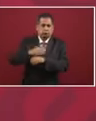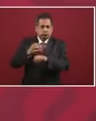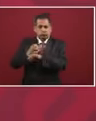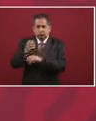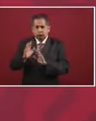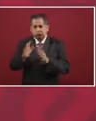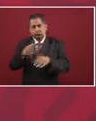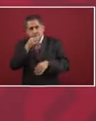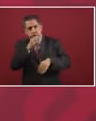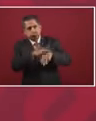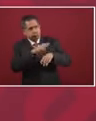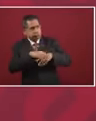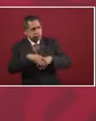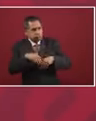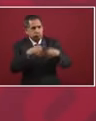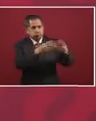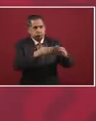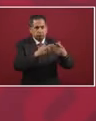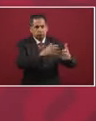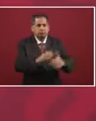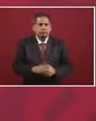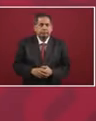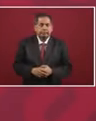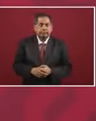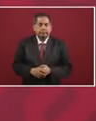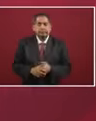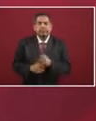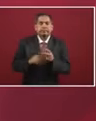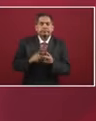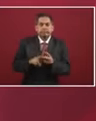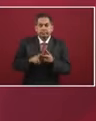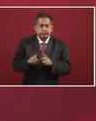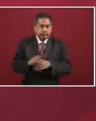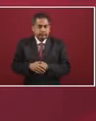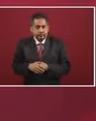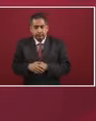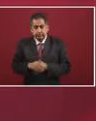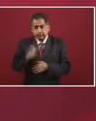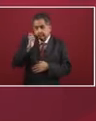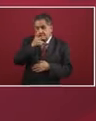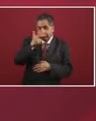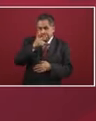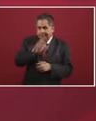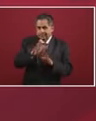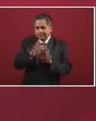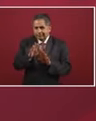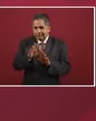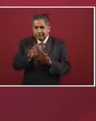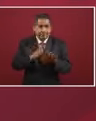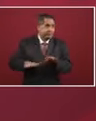dirección. En el caso de lo que mencionas, no es el estado de Chihuahua, es a la ciudad de Chihuahua.